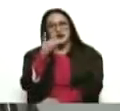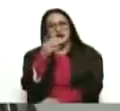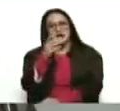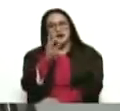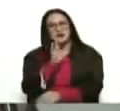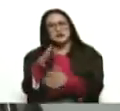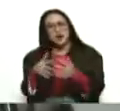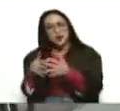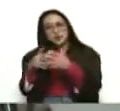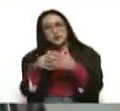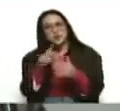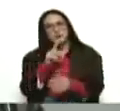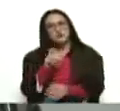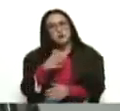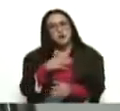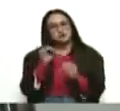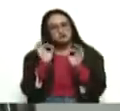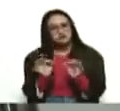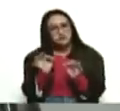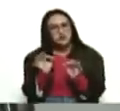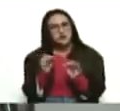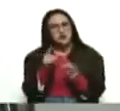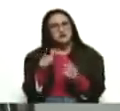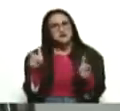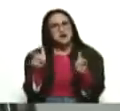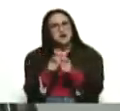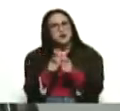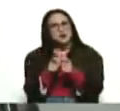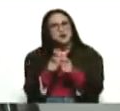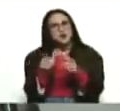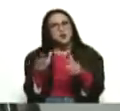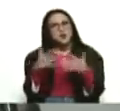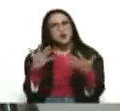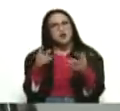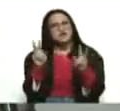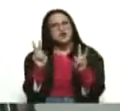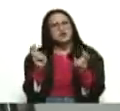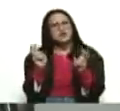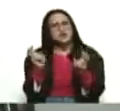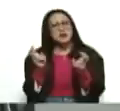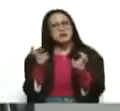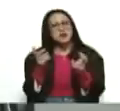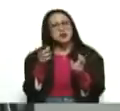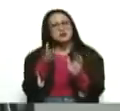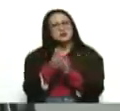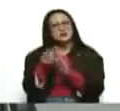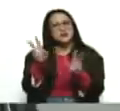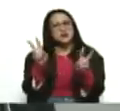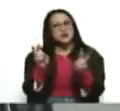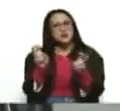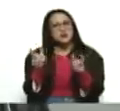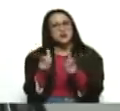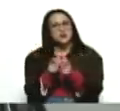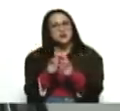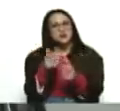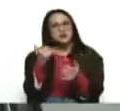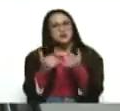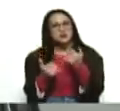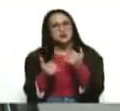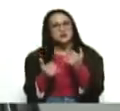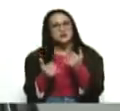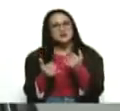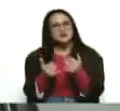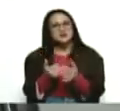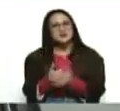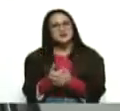quería preguntarle si nos puede confirmar si hubo esa reunión y cuáles fueron los temas que fueron tratados allí. Y por último, si me